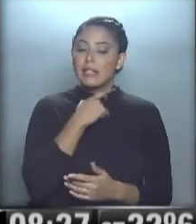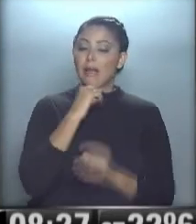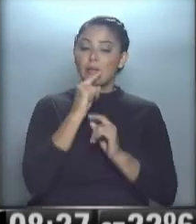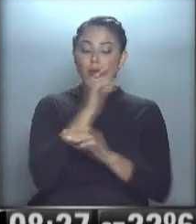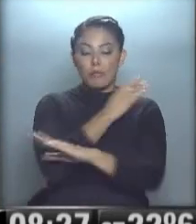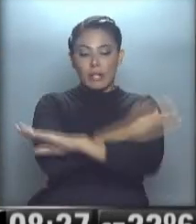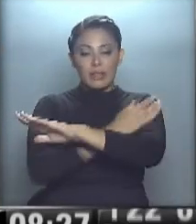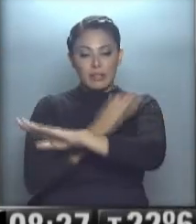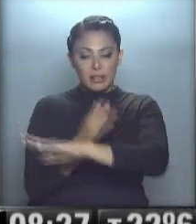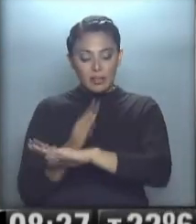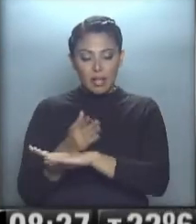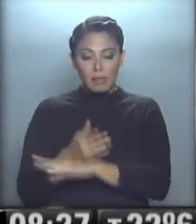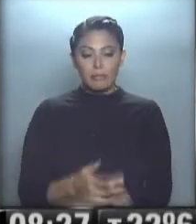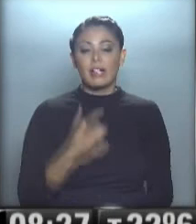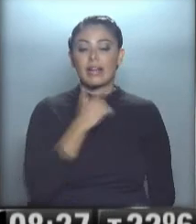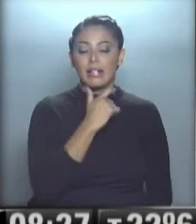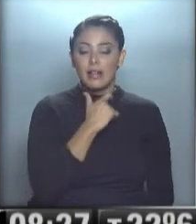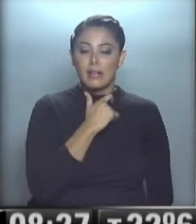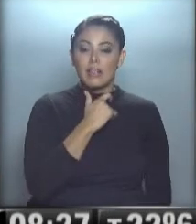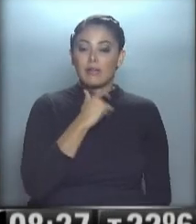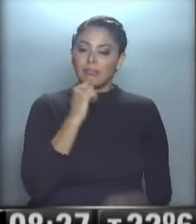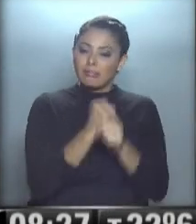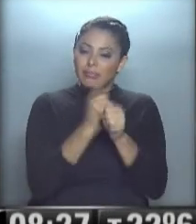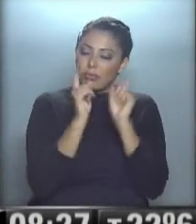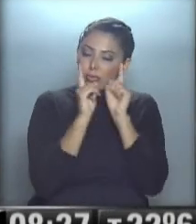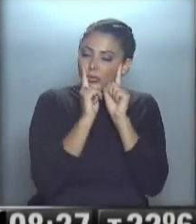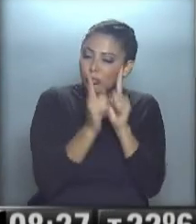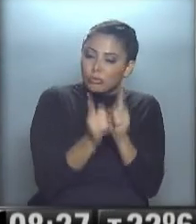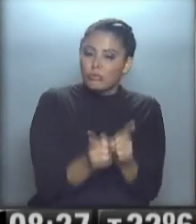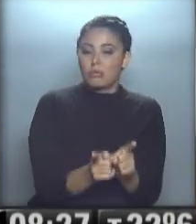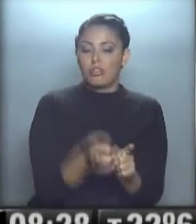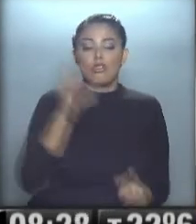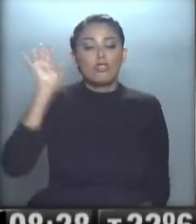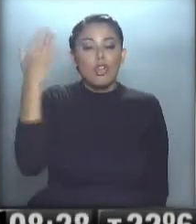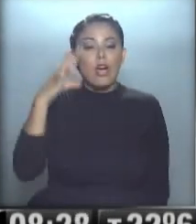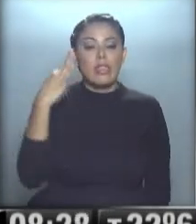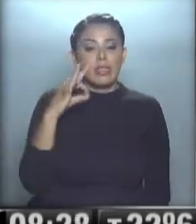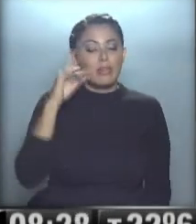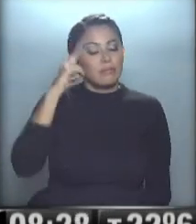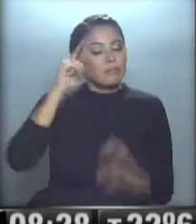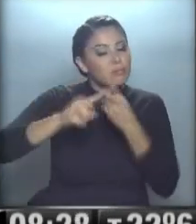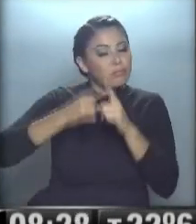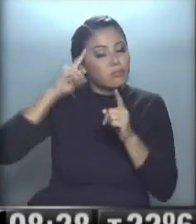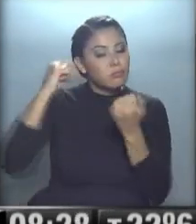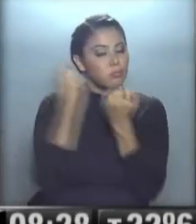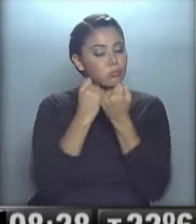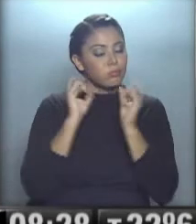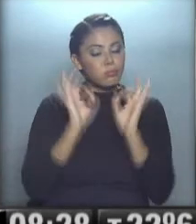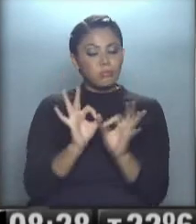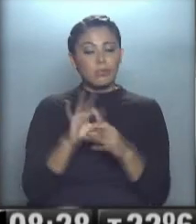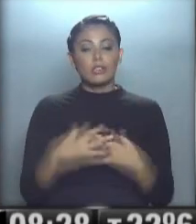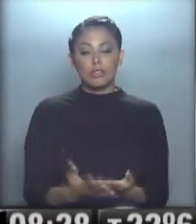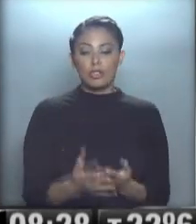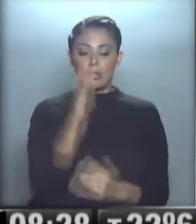de valor, para mantener trabajo en los trabajadores, todos tenemos que ponernos de acuerdo. Entonces, tanto